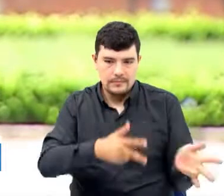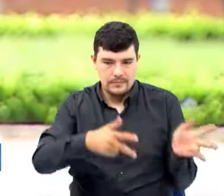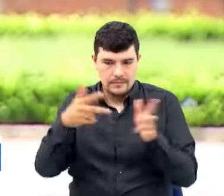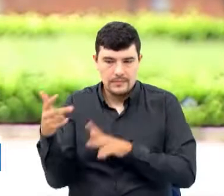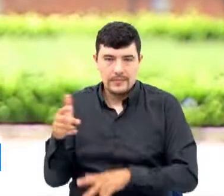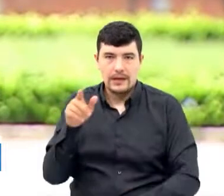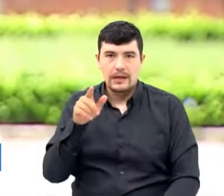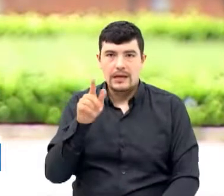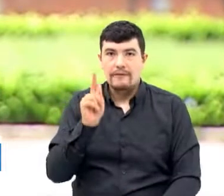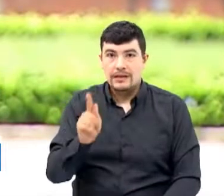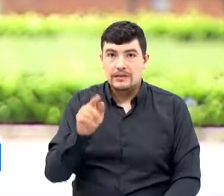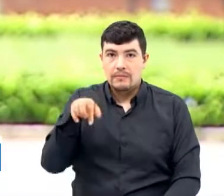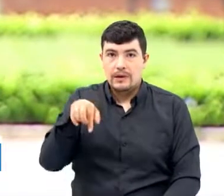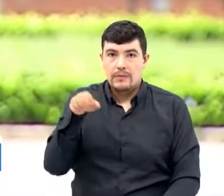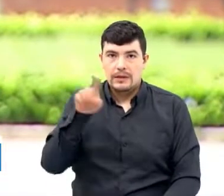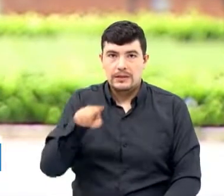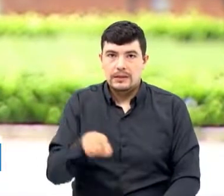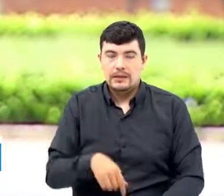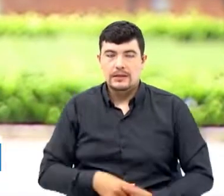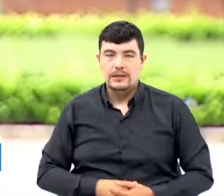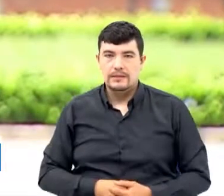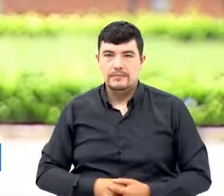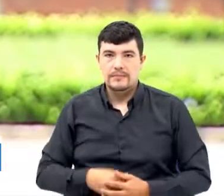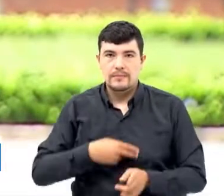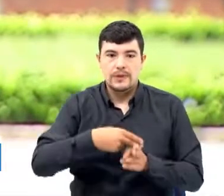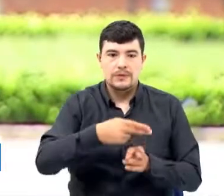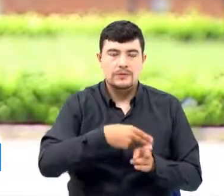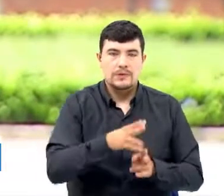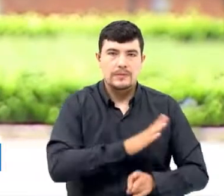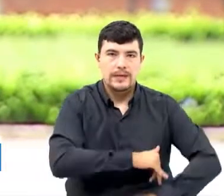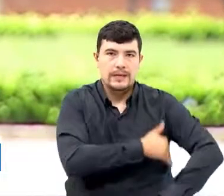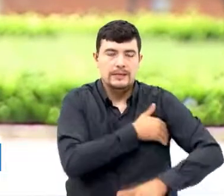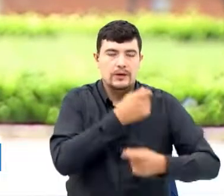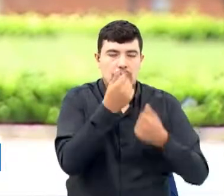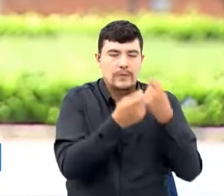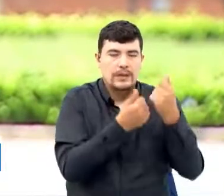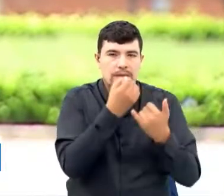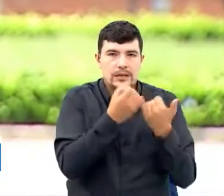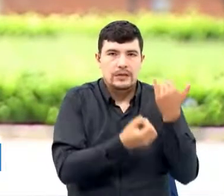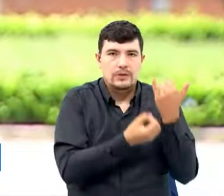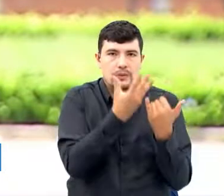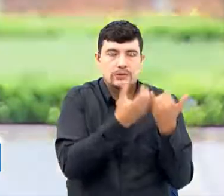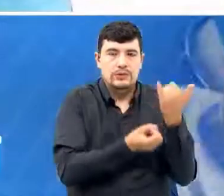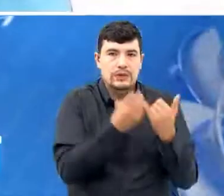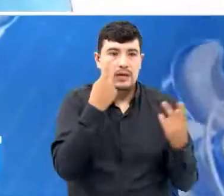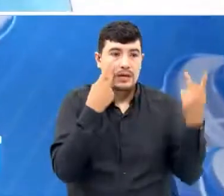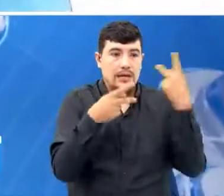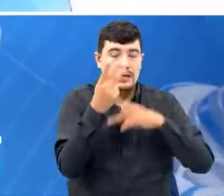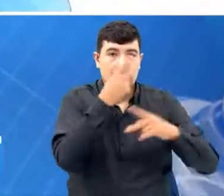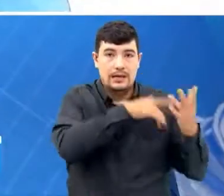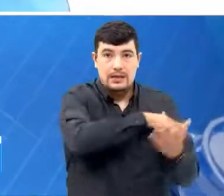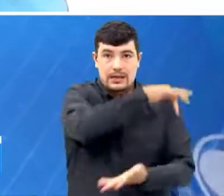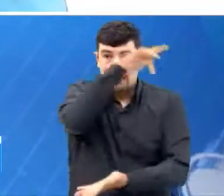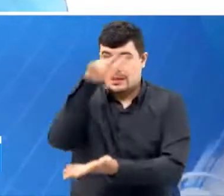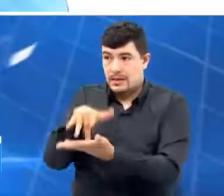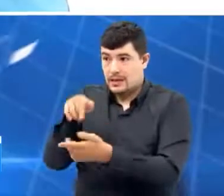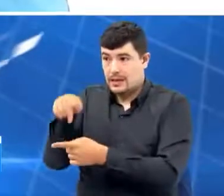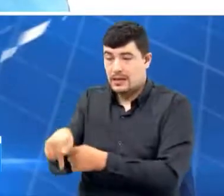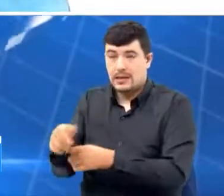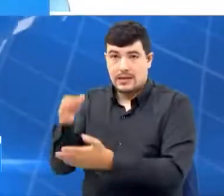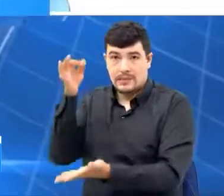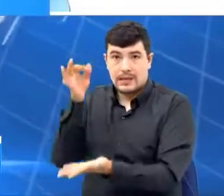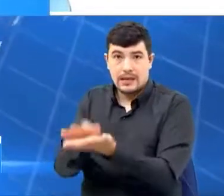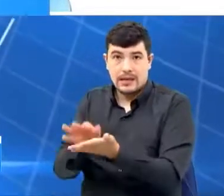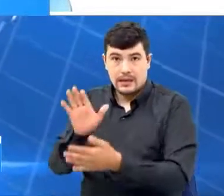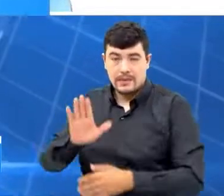en los próximos días se encuentre el ministro de Comercio, Industria y Turismo, Germán Umaña, aquí en la capital del norte de Santander, para